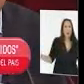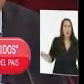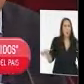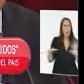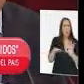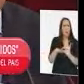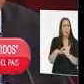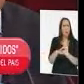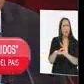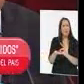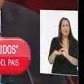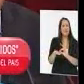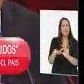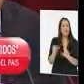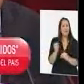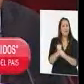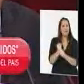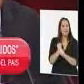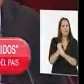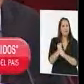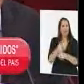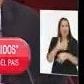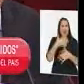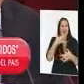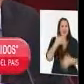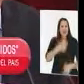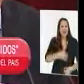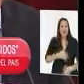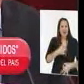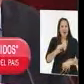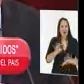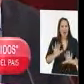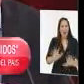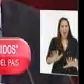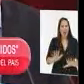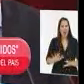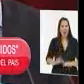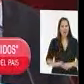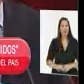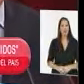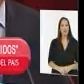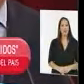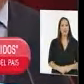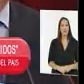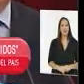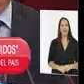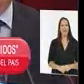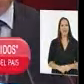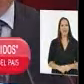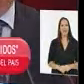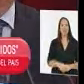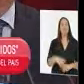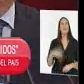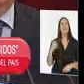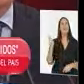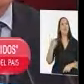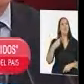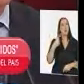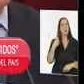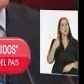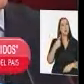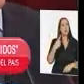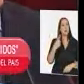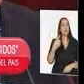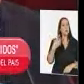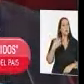Eso también te permite discutir ¿cuál es nuestro modelo productivo? La Argentina tiene que discutir cuál es su matriz productiva, qué es lo que nosotros